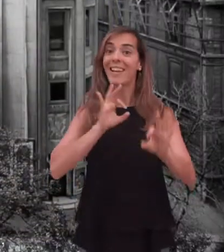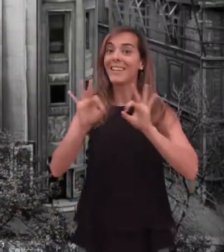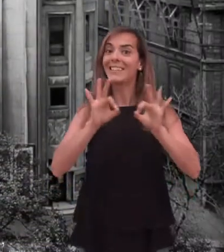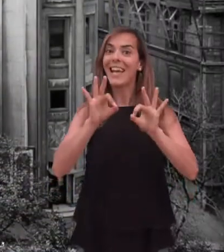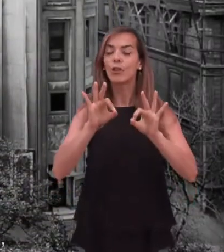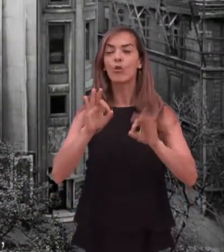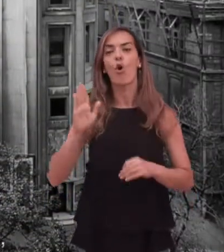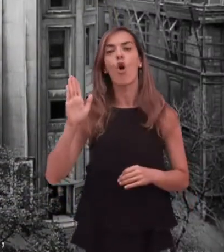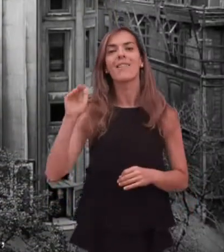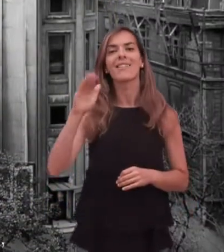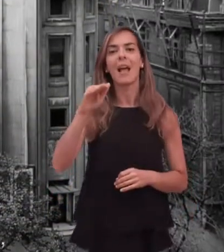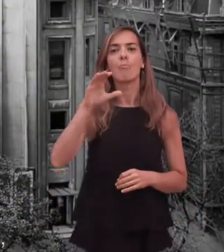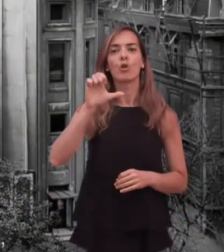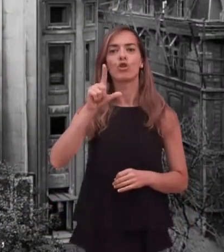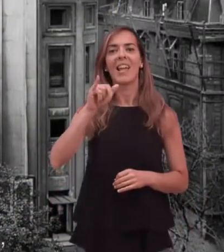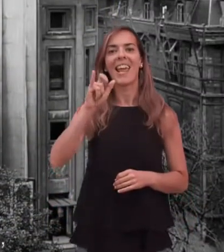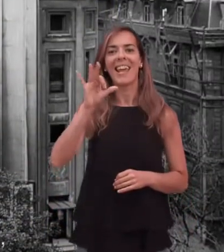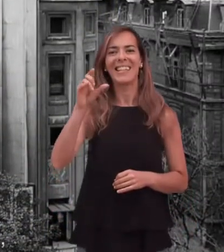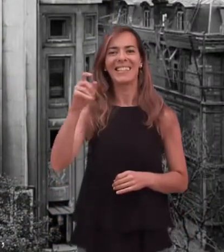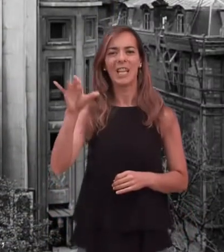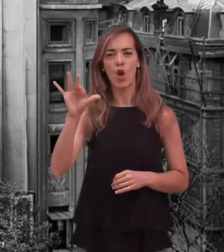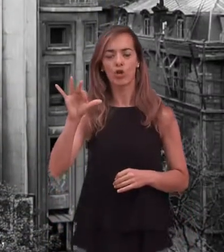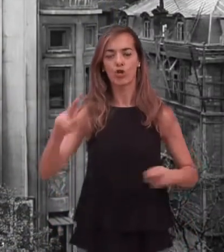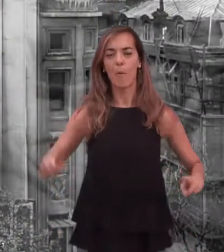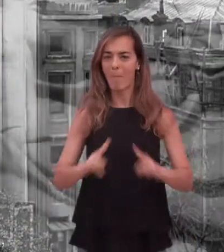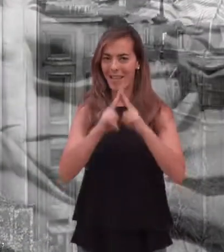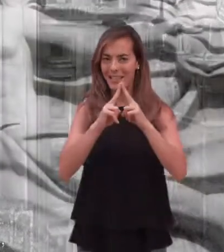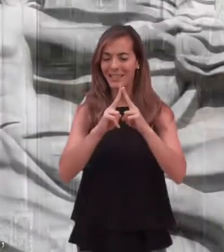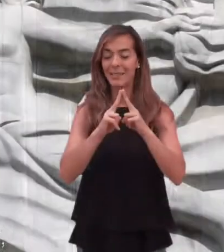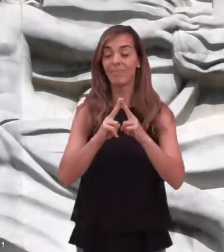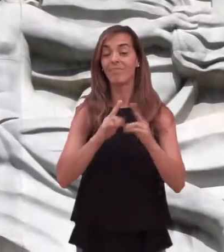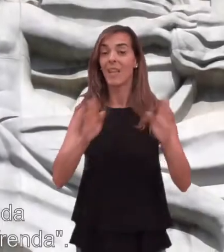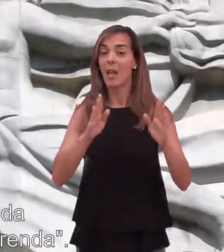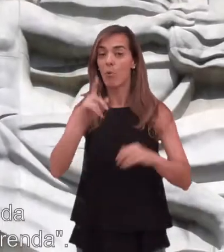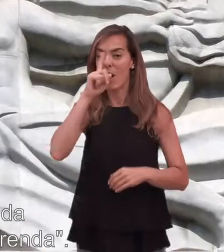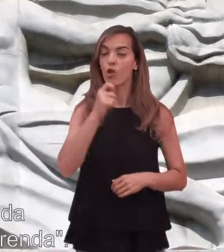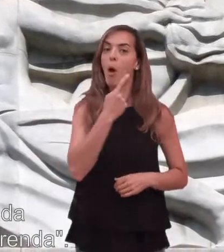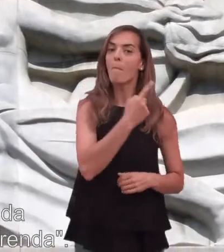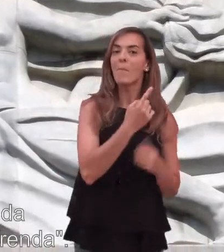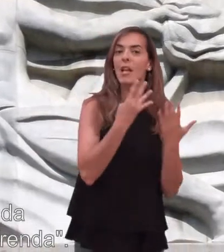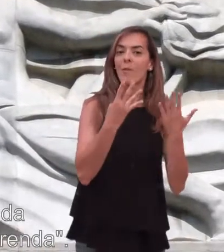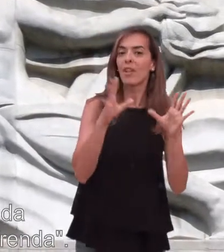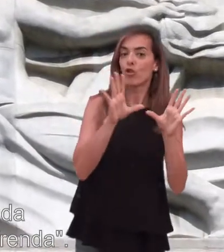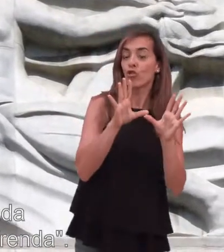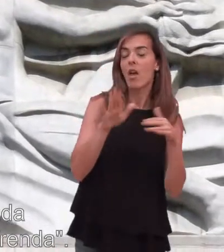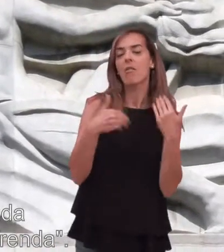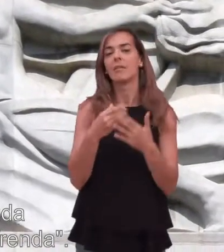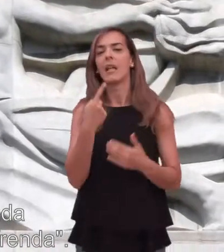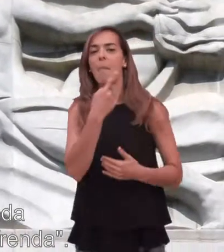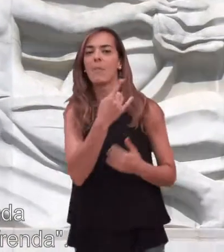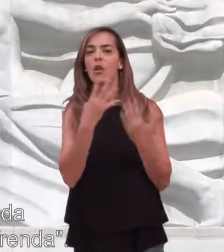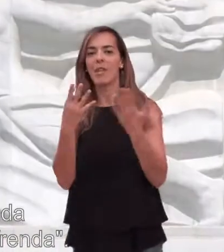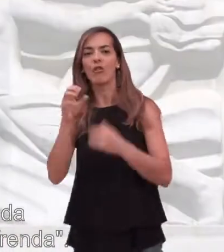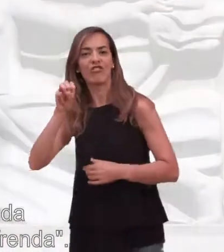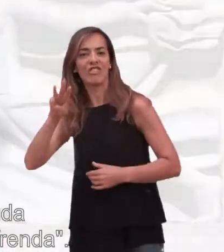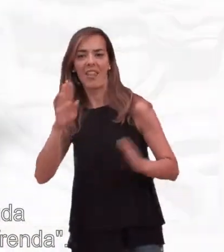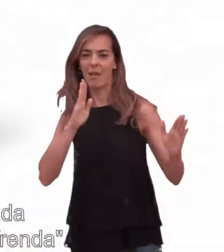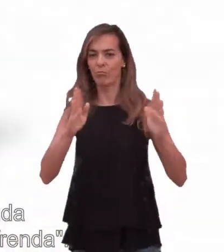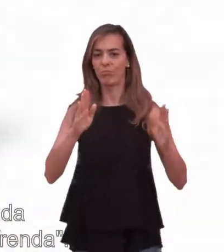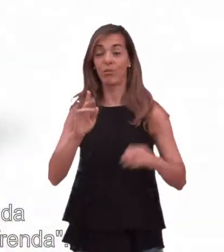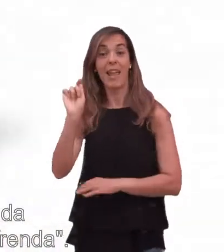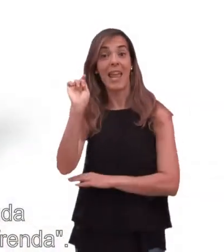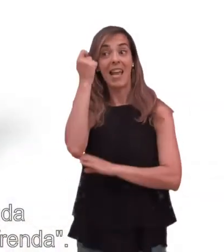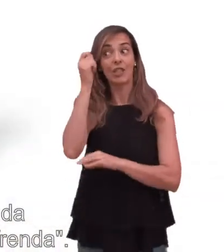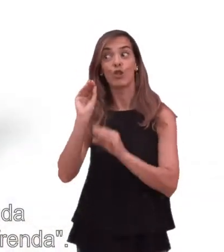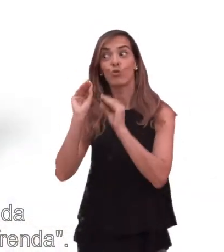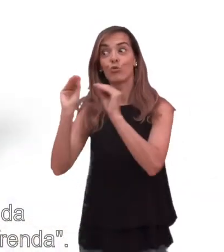realizado entre 1910 y 1913, y cuyo éxito favoreció sin duda el encargo de la Virgen